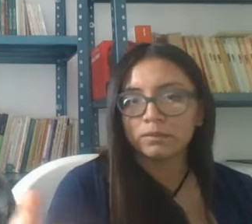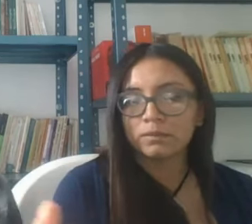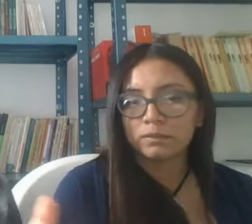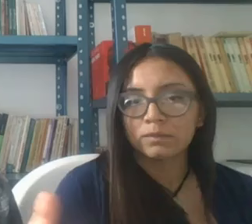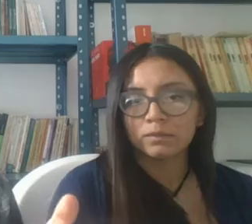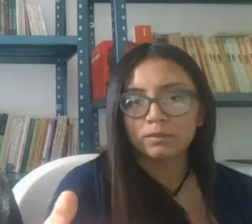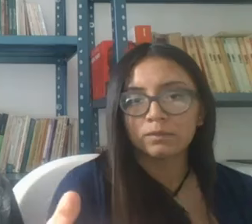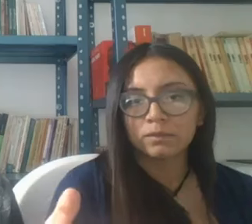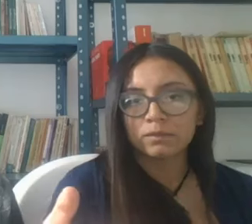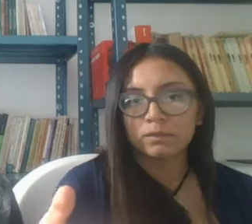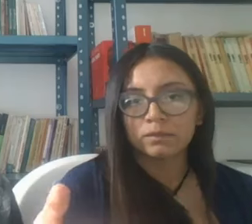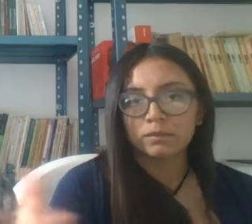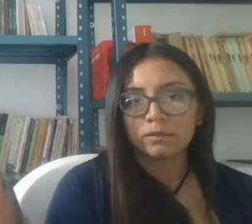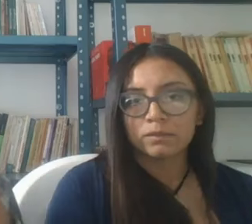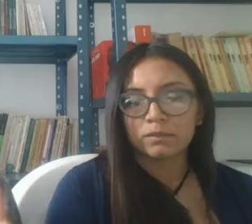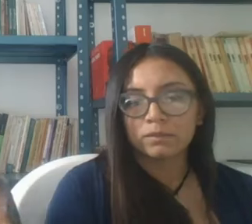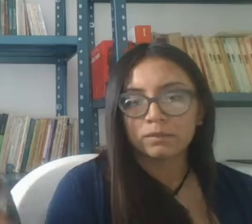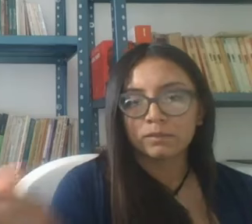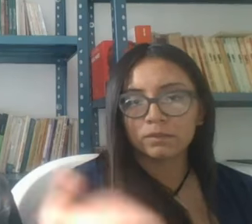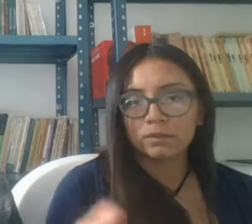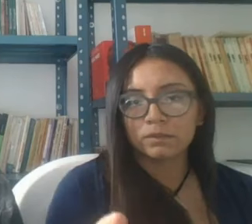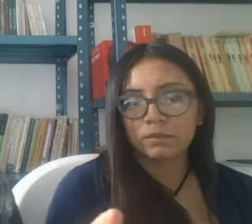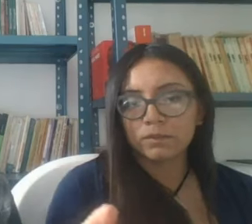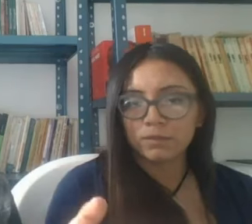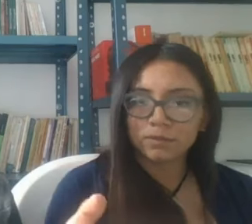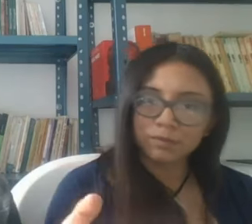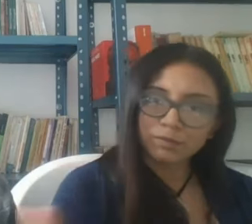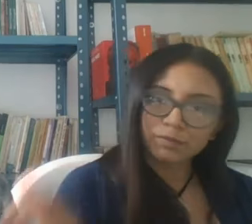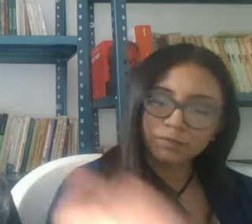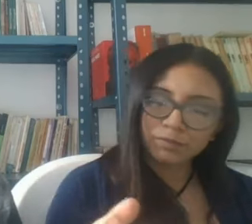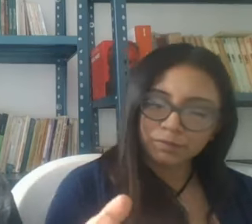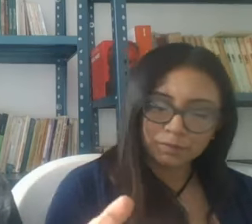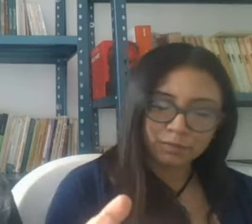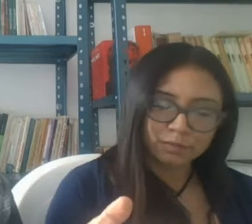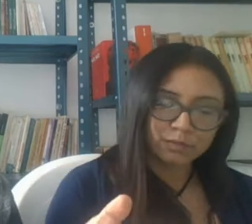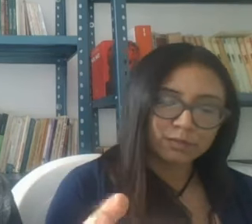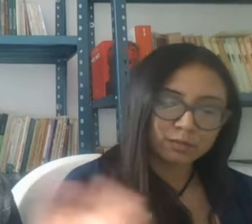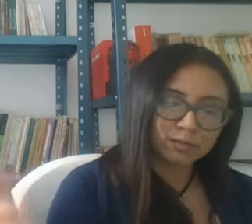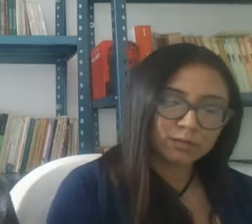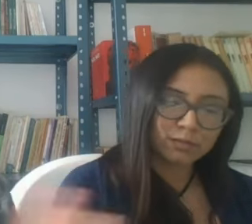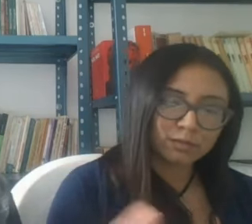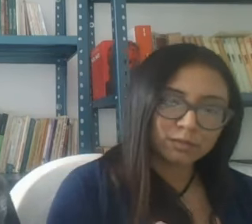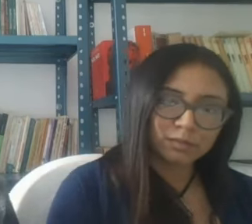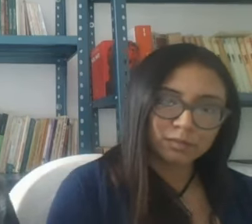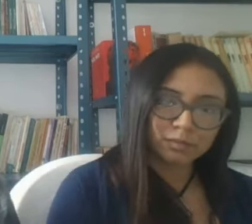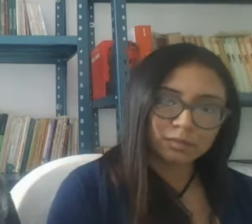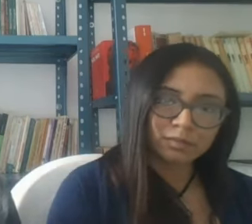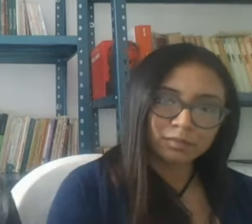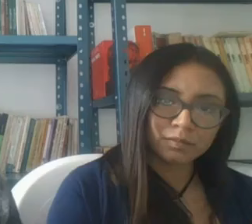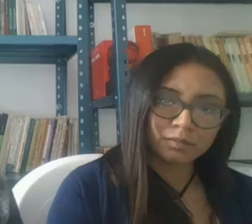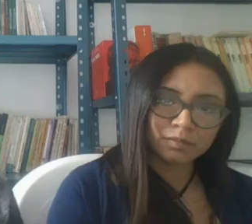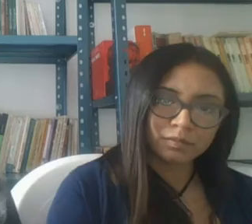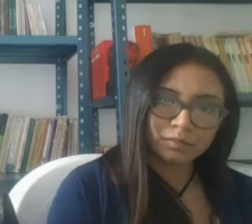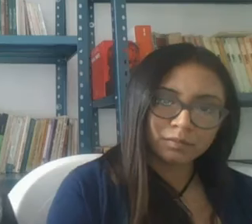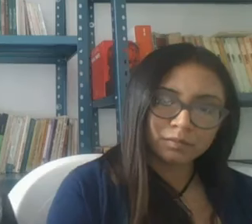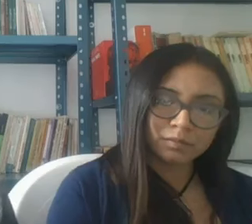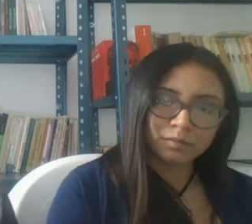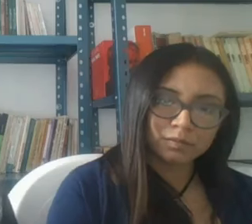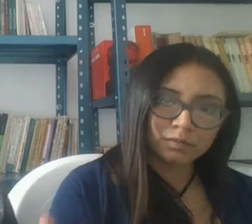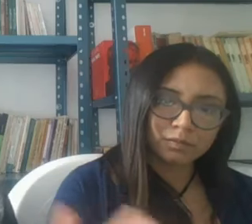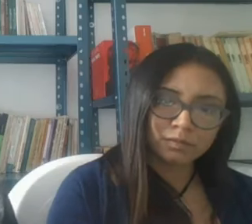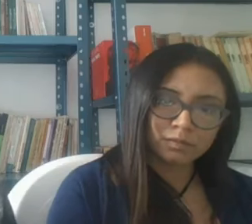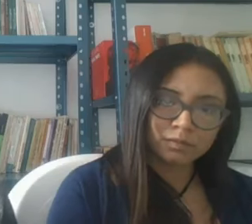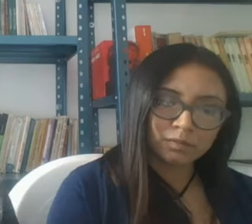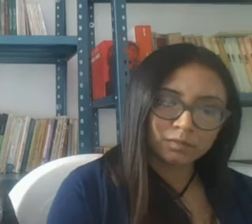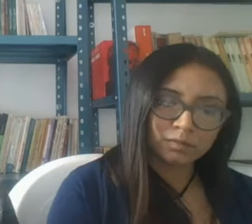todo eso que está explicando, sobre el agua, sobre la tierra, sobre los pueblos que desplazan. Todo eso lo permite la ley minera, y